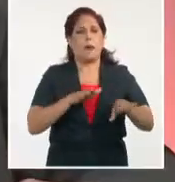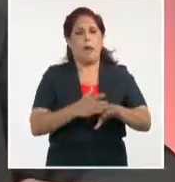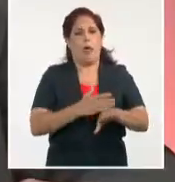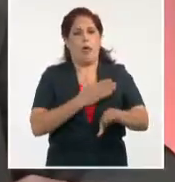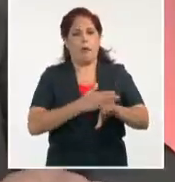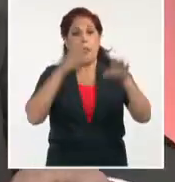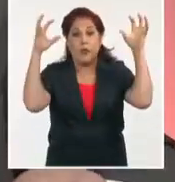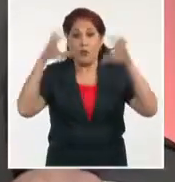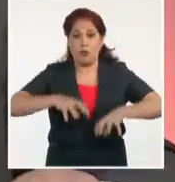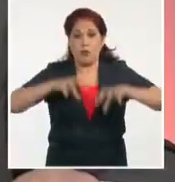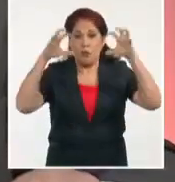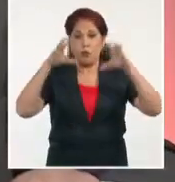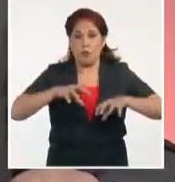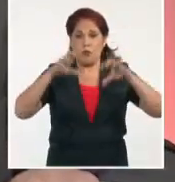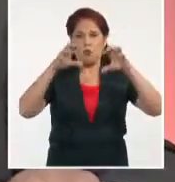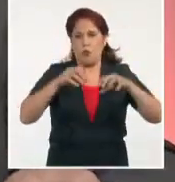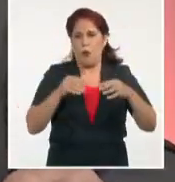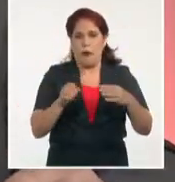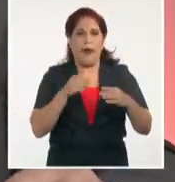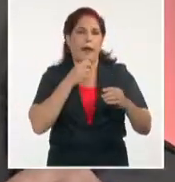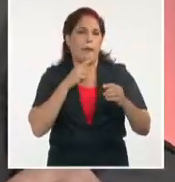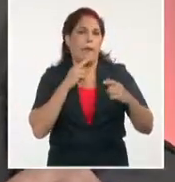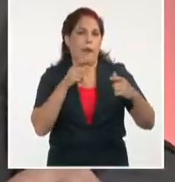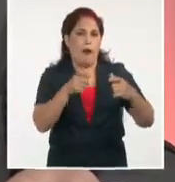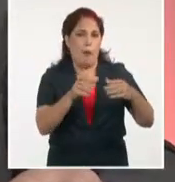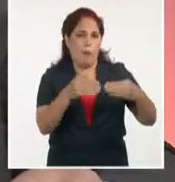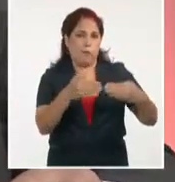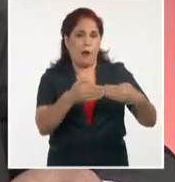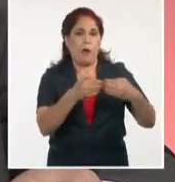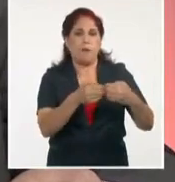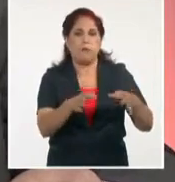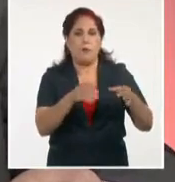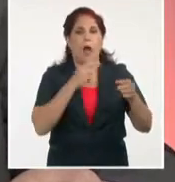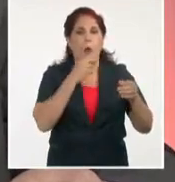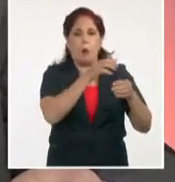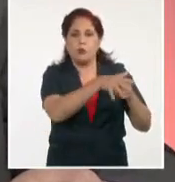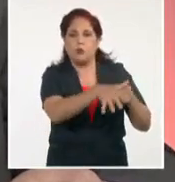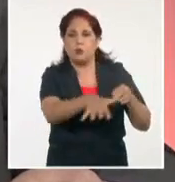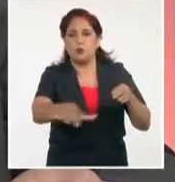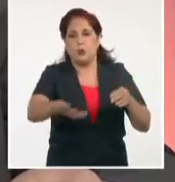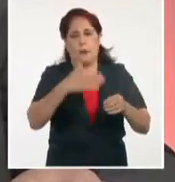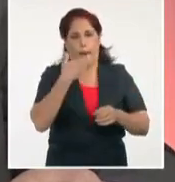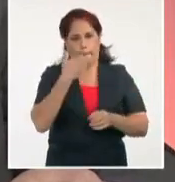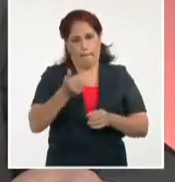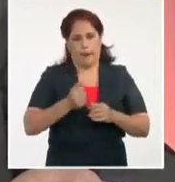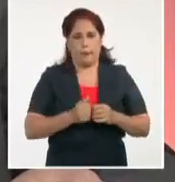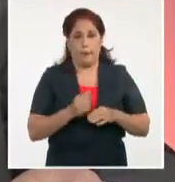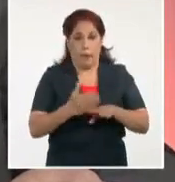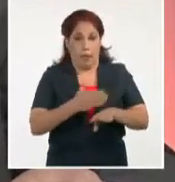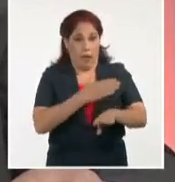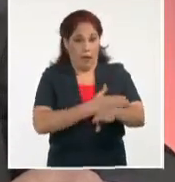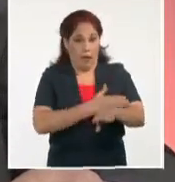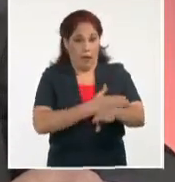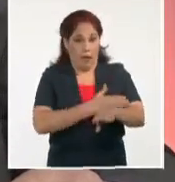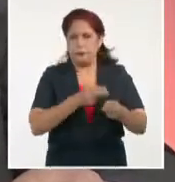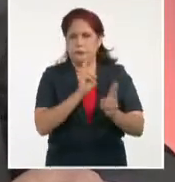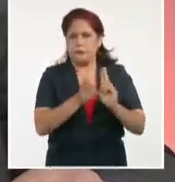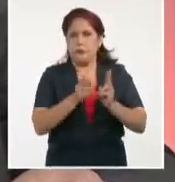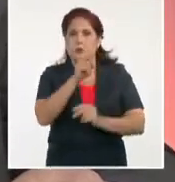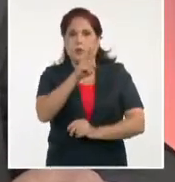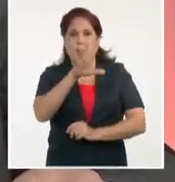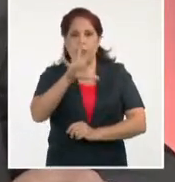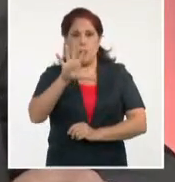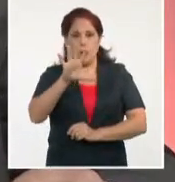que cayeran en cada uno de los territorios. Y también previo a eso, se ejecutaron más de